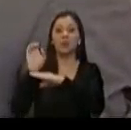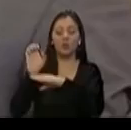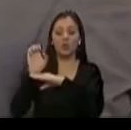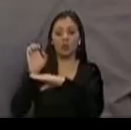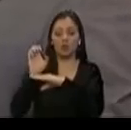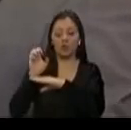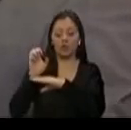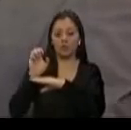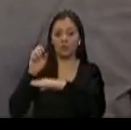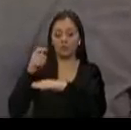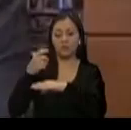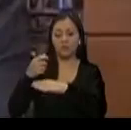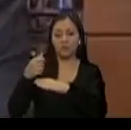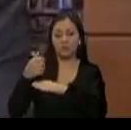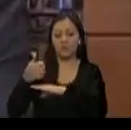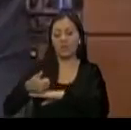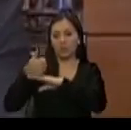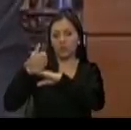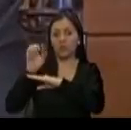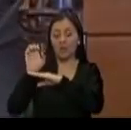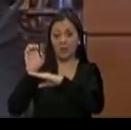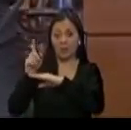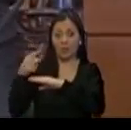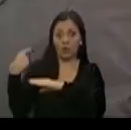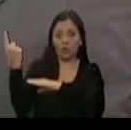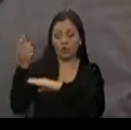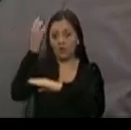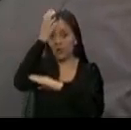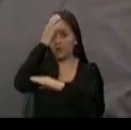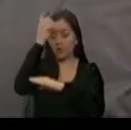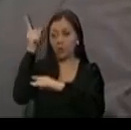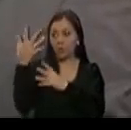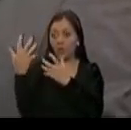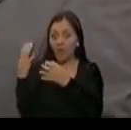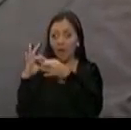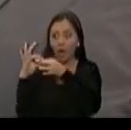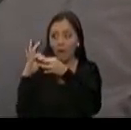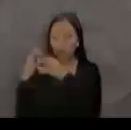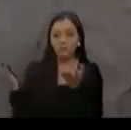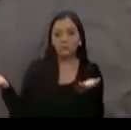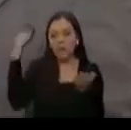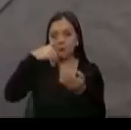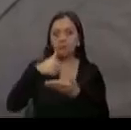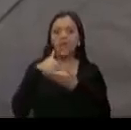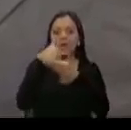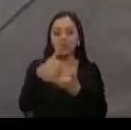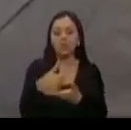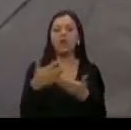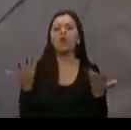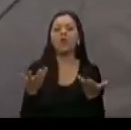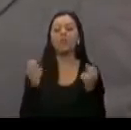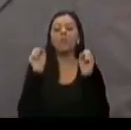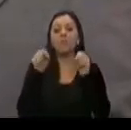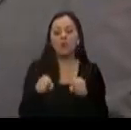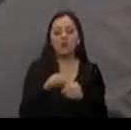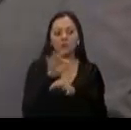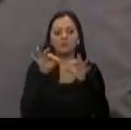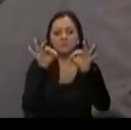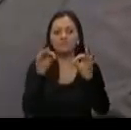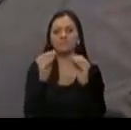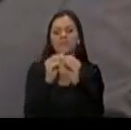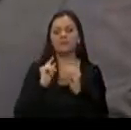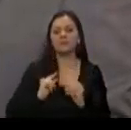que deseen voluntariamente participar y colaborar durante la visita del Papa puedan hacerlo. No sé si puedan ofrecernos más detalles sobre